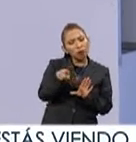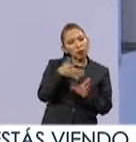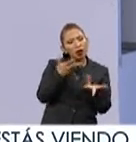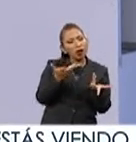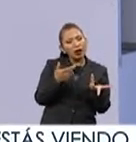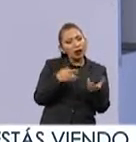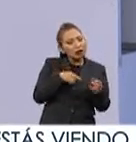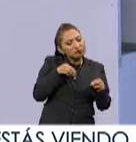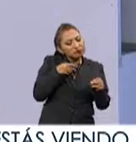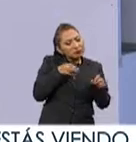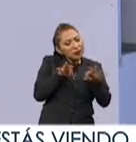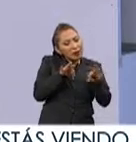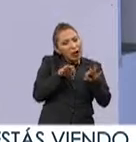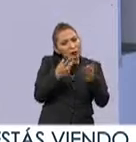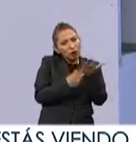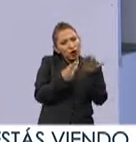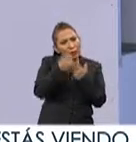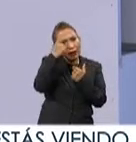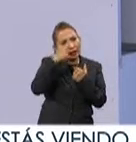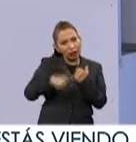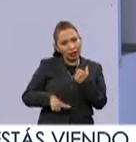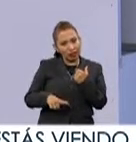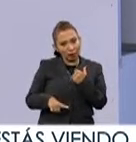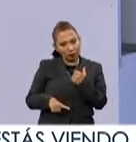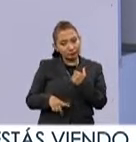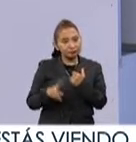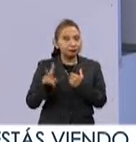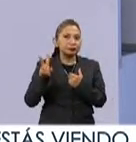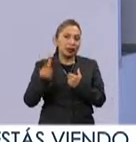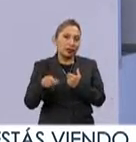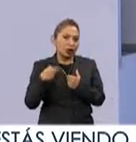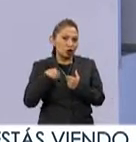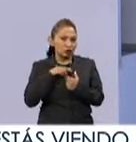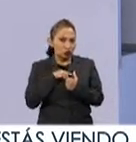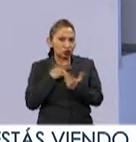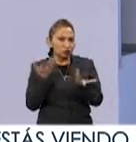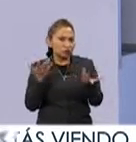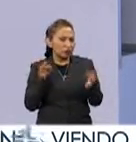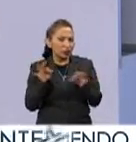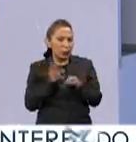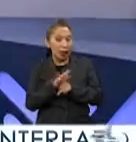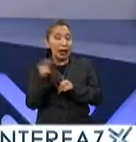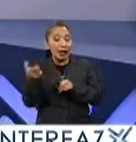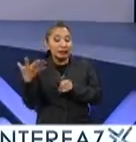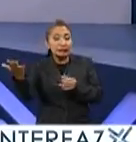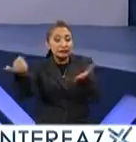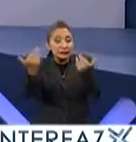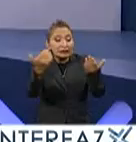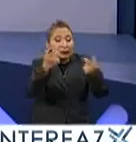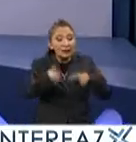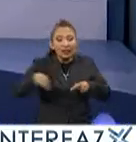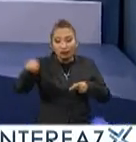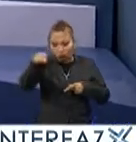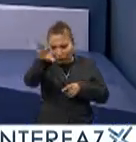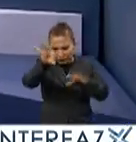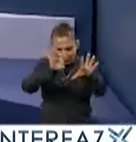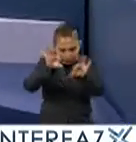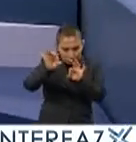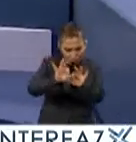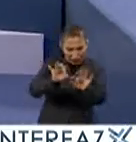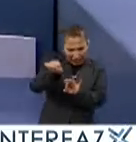abordas las políticas públicas. En realidad, lo que nosotros estamos haciendo es juntar a todos los actores